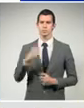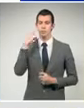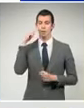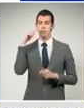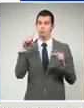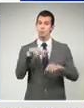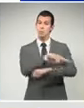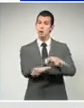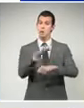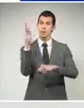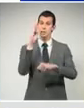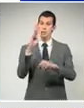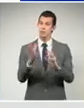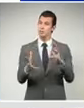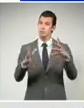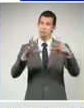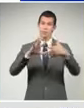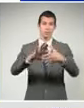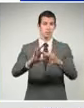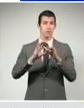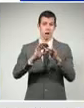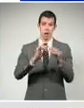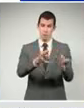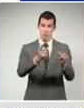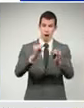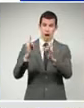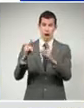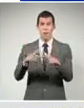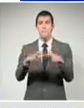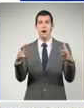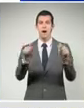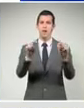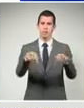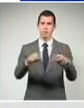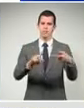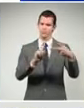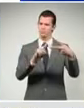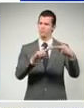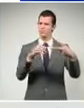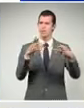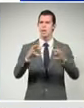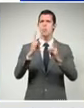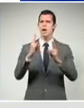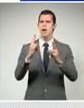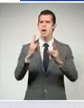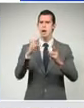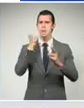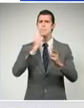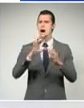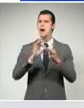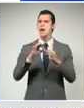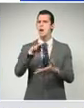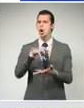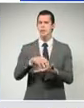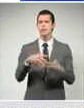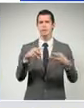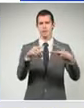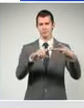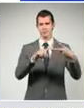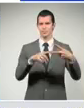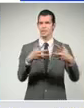americano, en Brasil. Le sigue Estados Unidos, como también ha sido el comportamiento, con